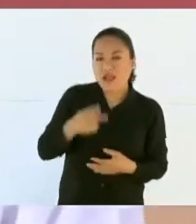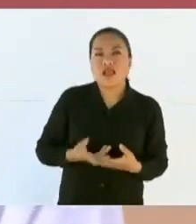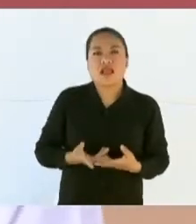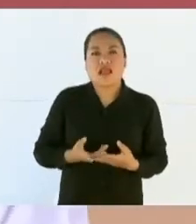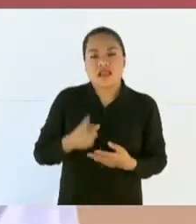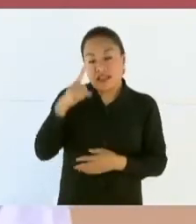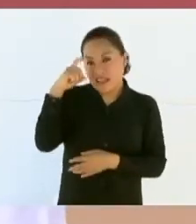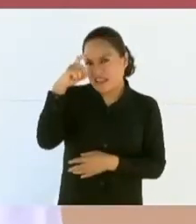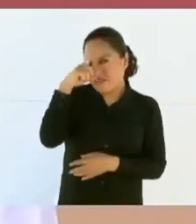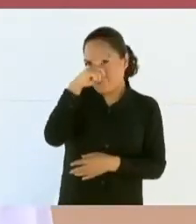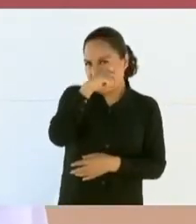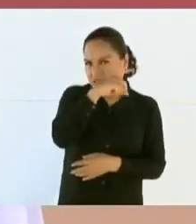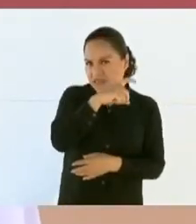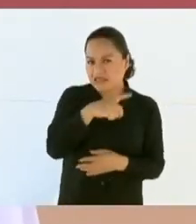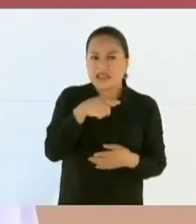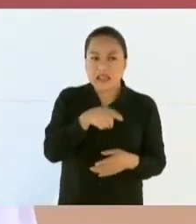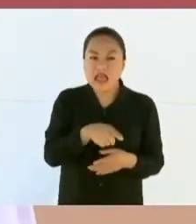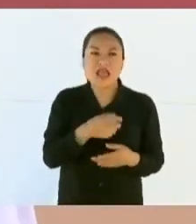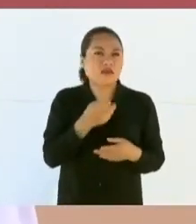complicado el asunto,